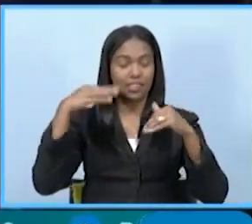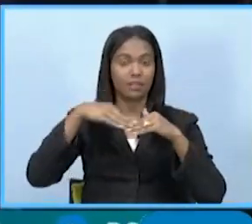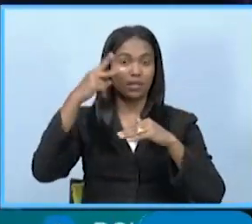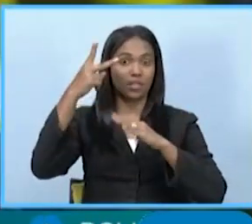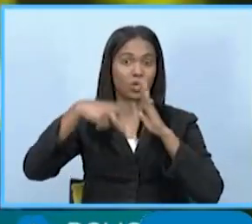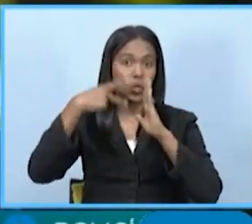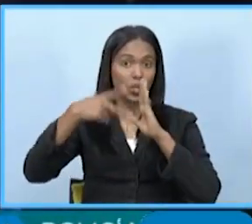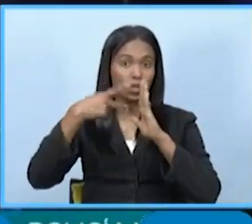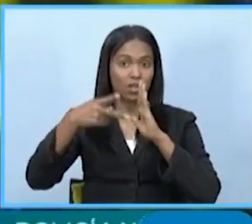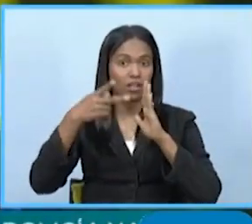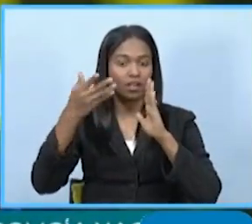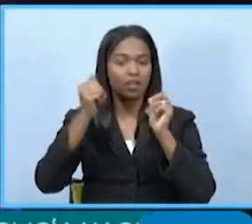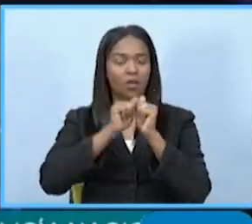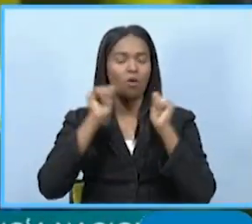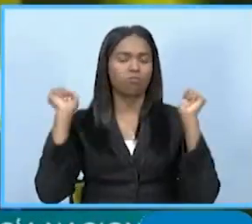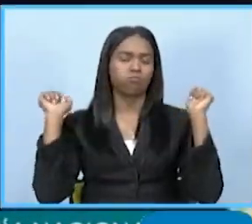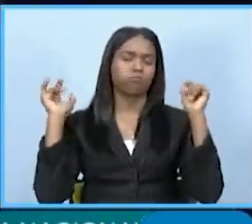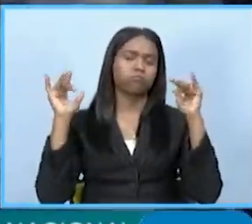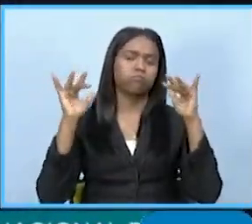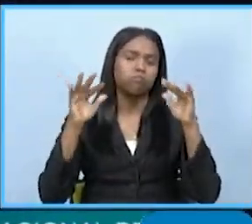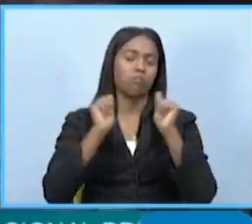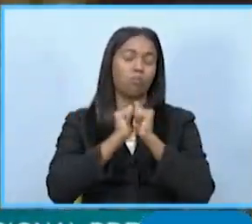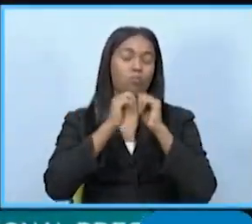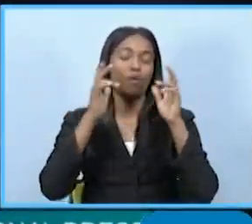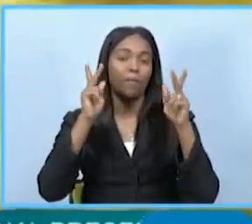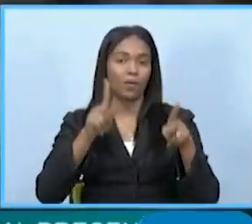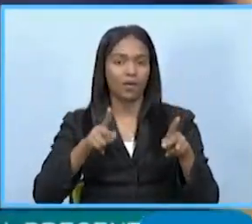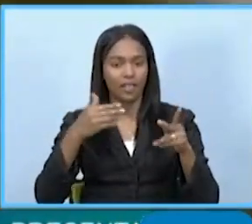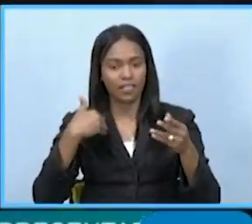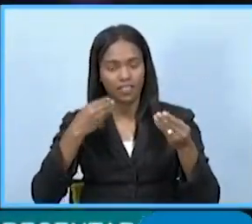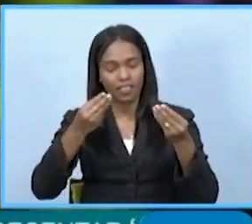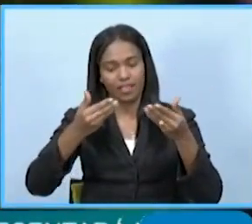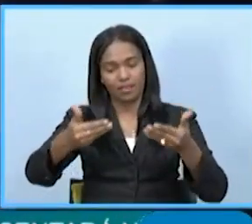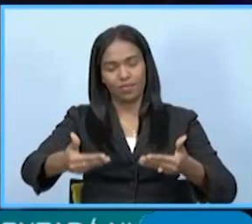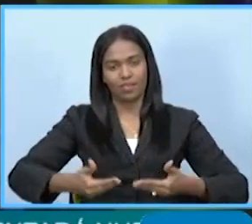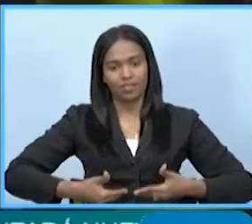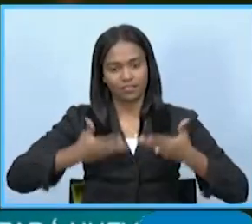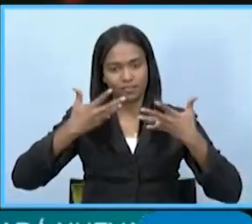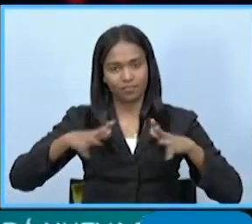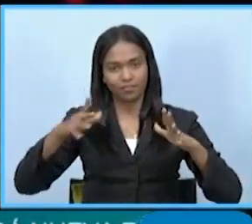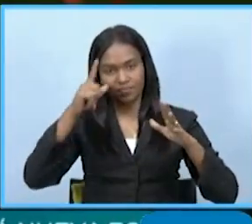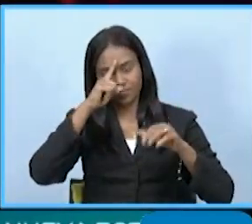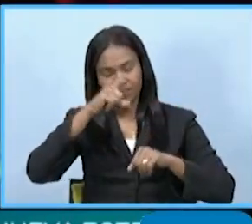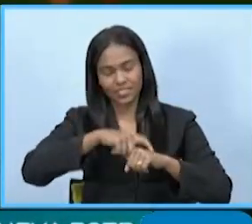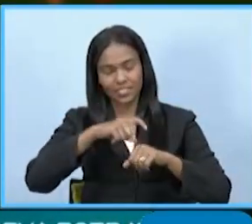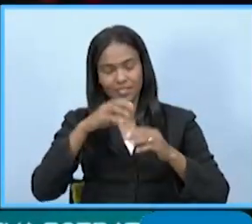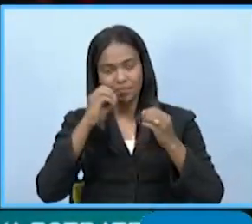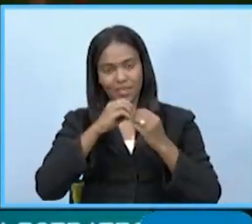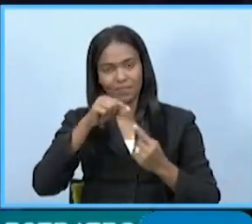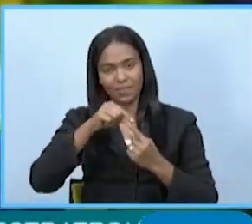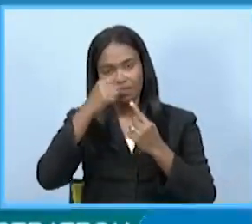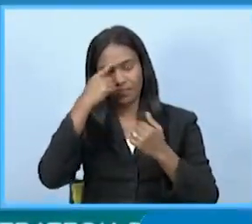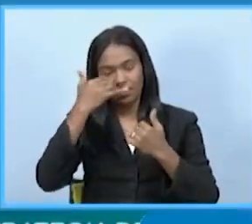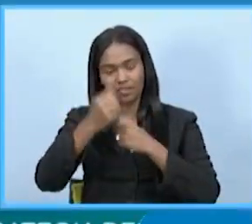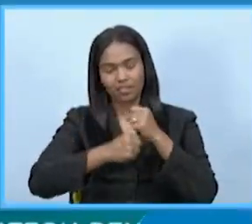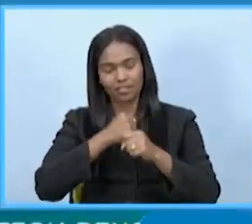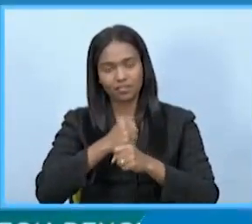de 2 horas, el cual fue abarrotado a capacidad y que sirvió para dar la bienvenida formal a la época más especial del